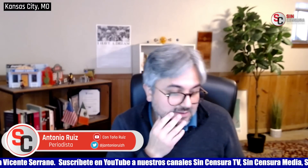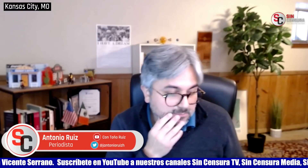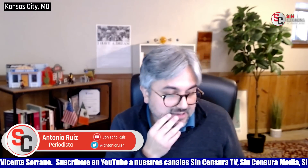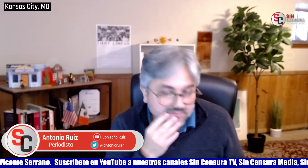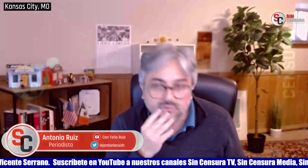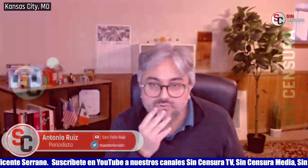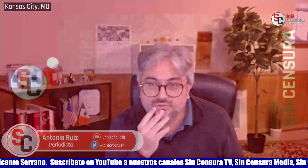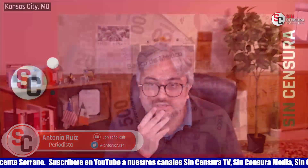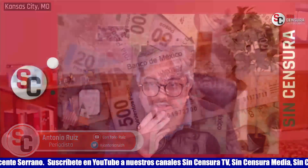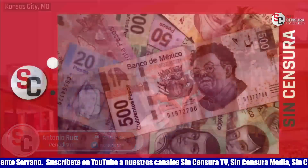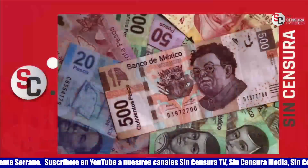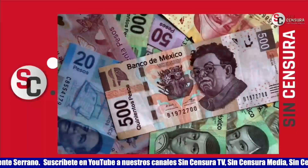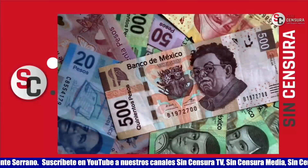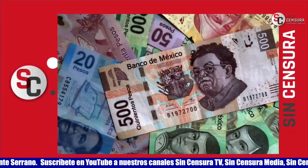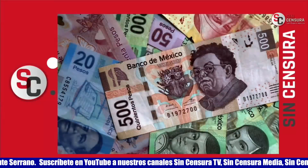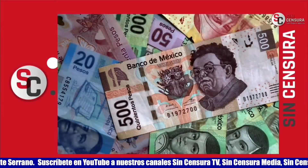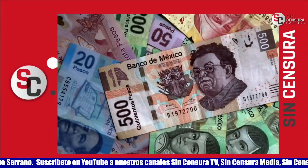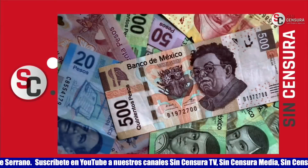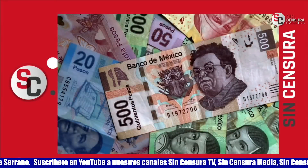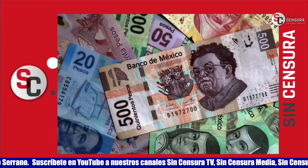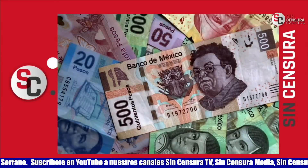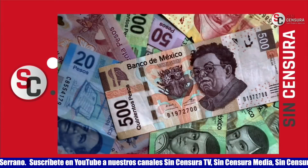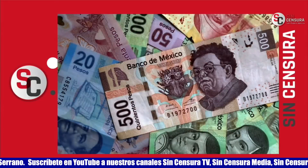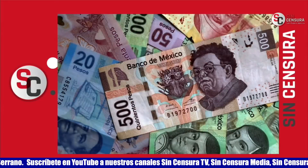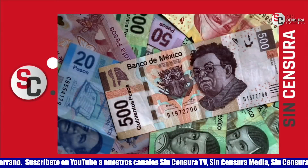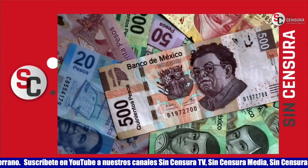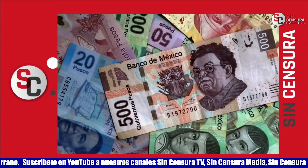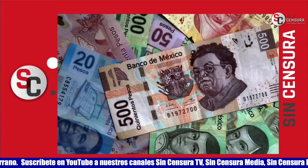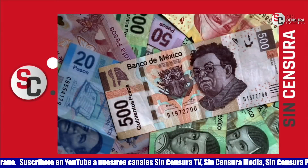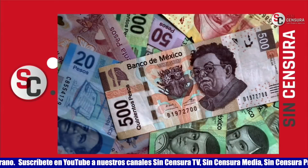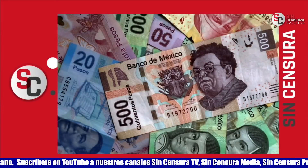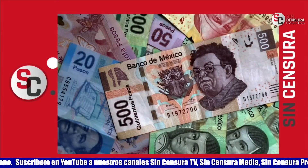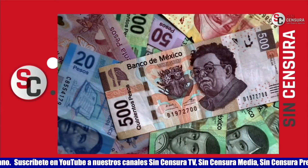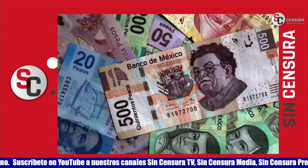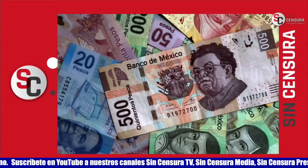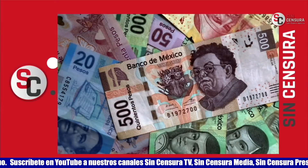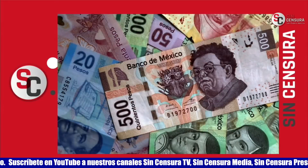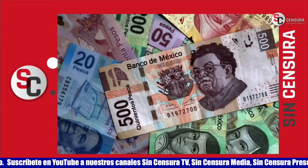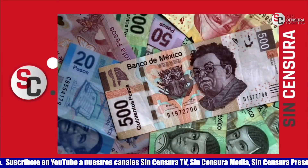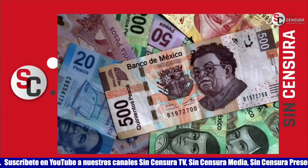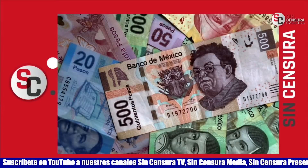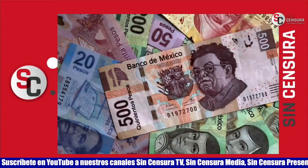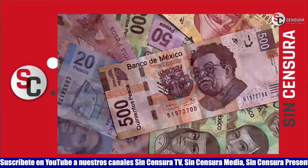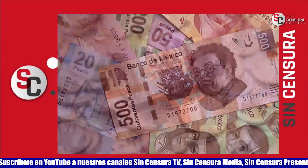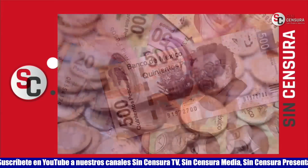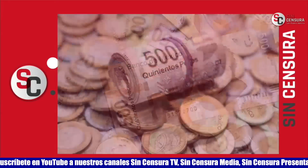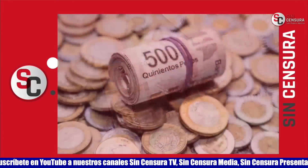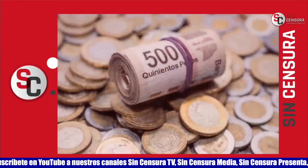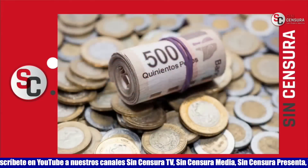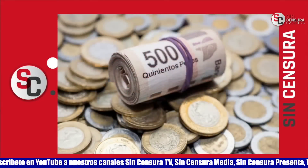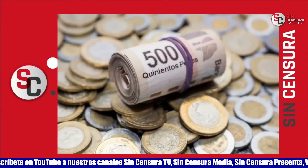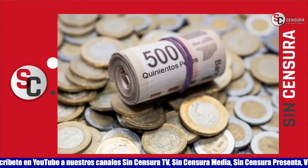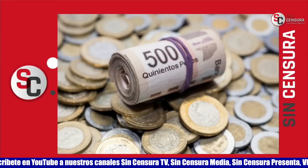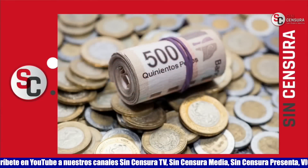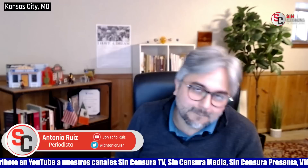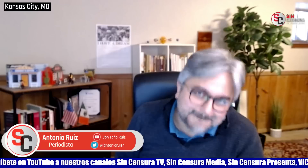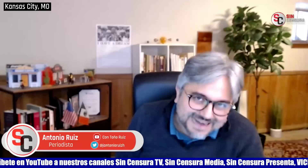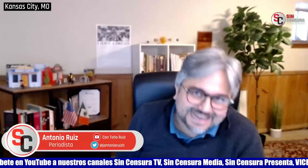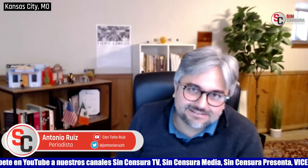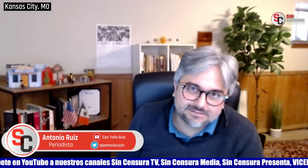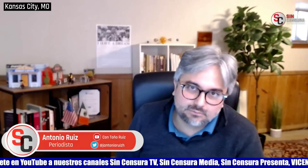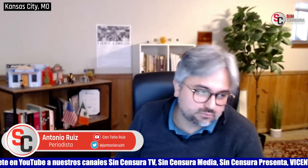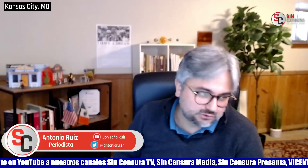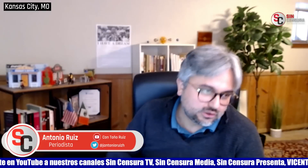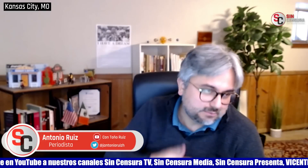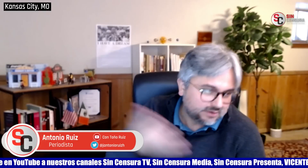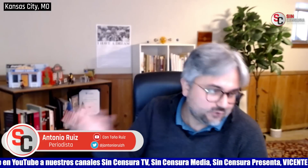billones de pesos. Pero pues que para muchos personajazos de la ultraderecha como Don